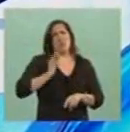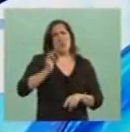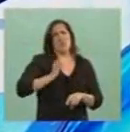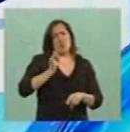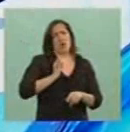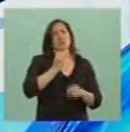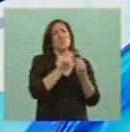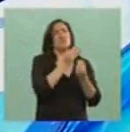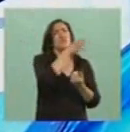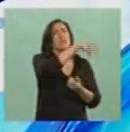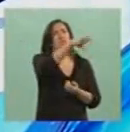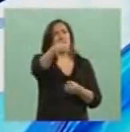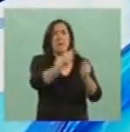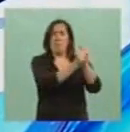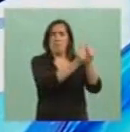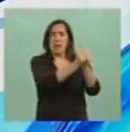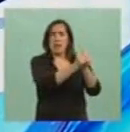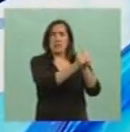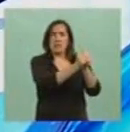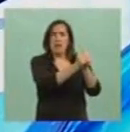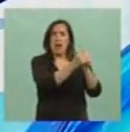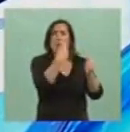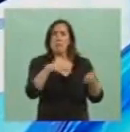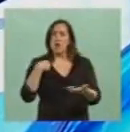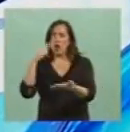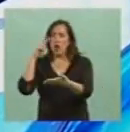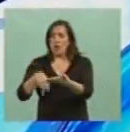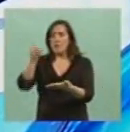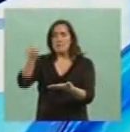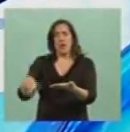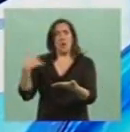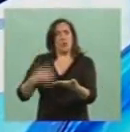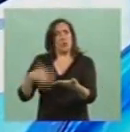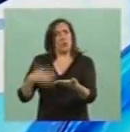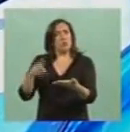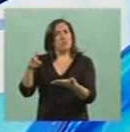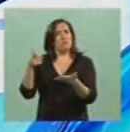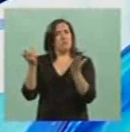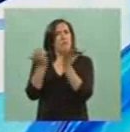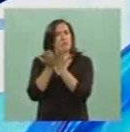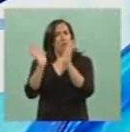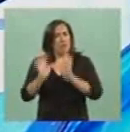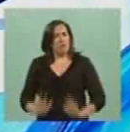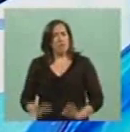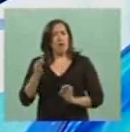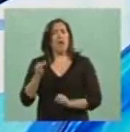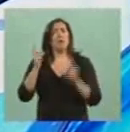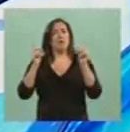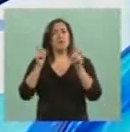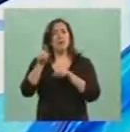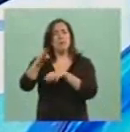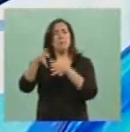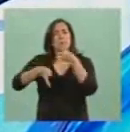muchísimas empresas. Me impresionó su formación, debo decirlo. Es profesor de maquinaria agrícola en